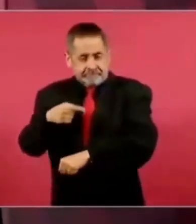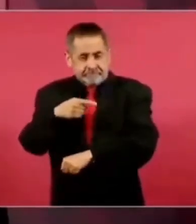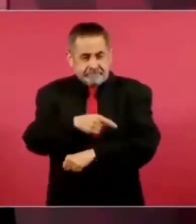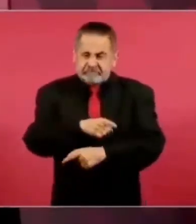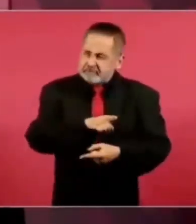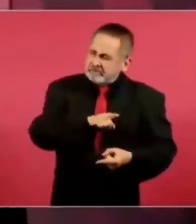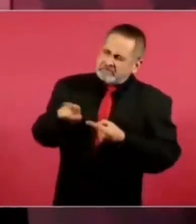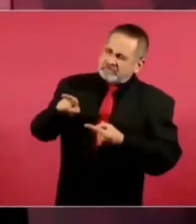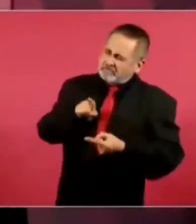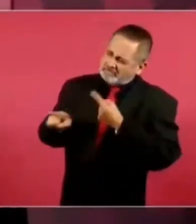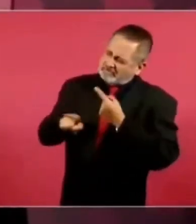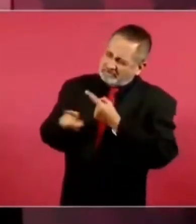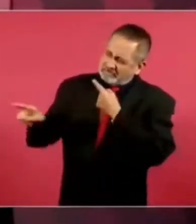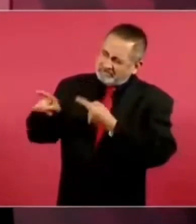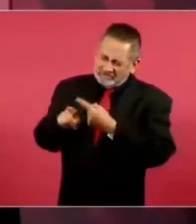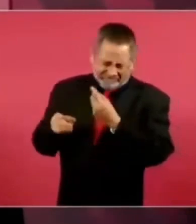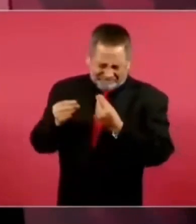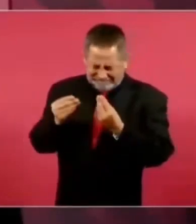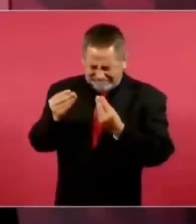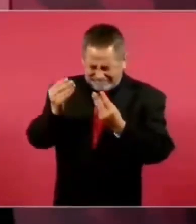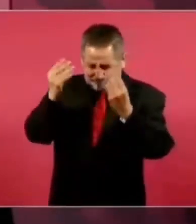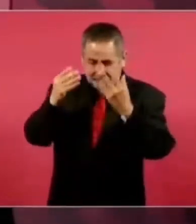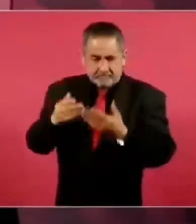a un presidente como ahora.